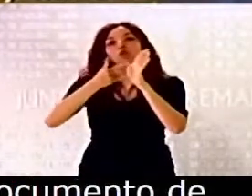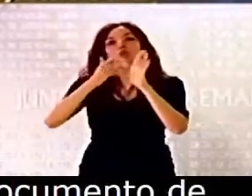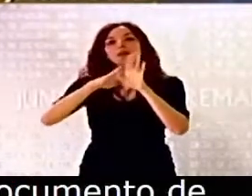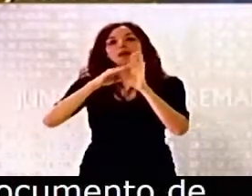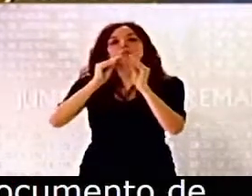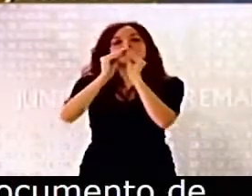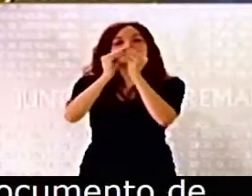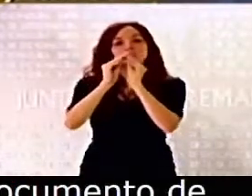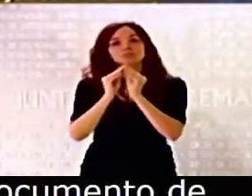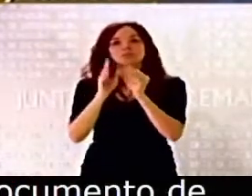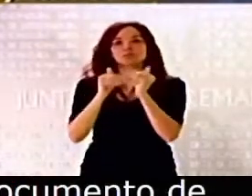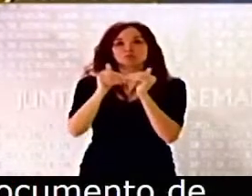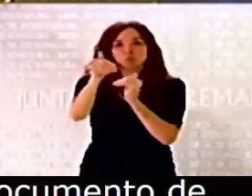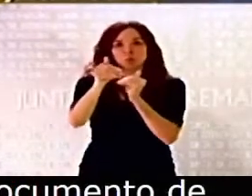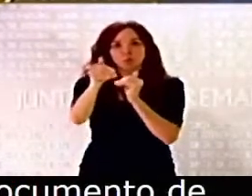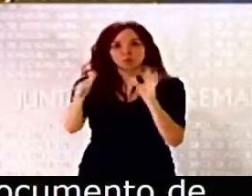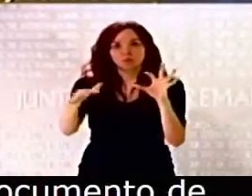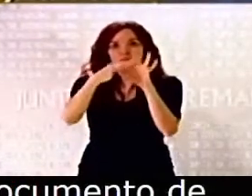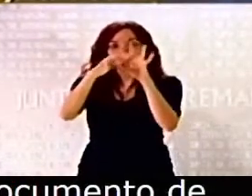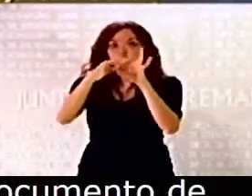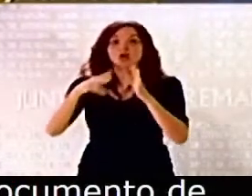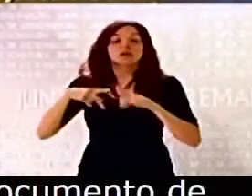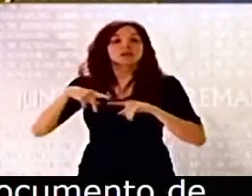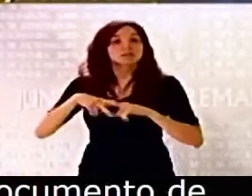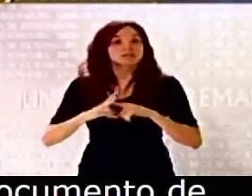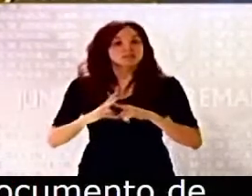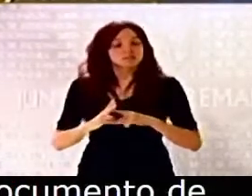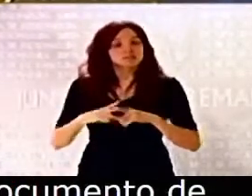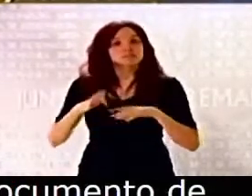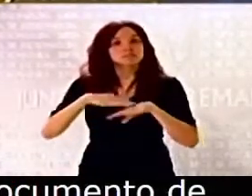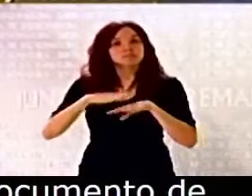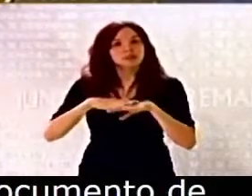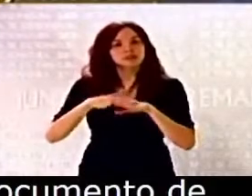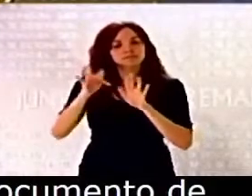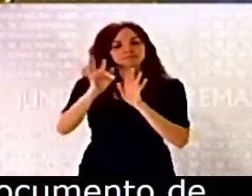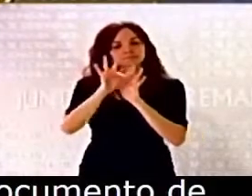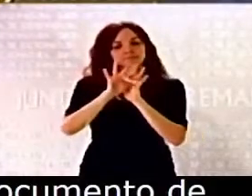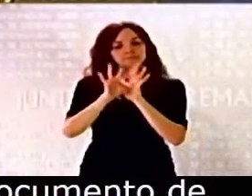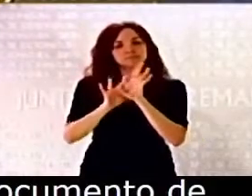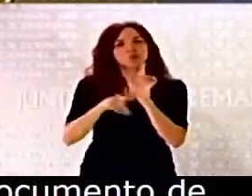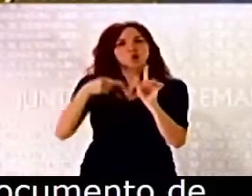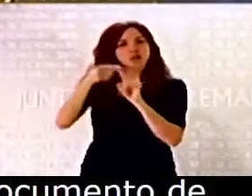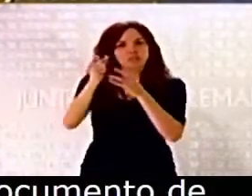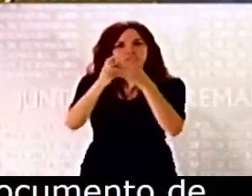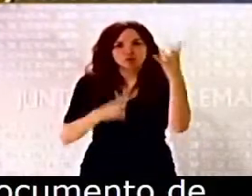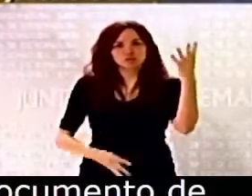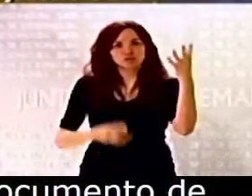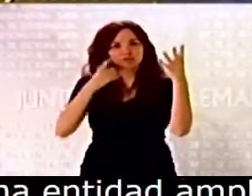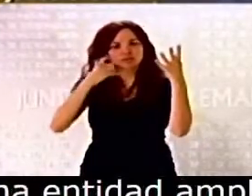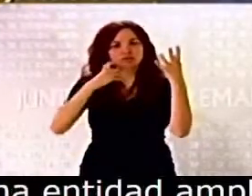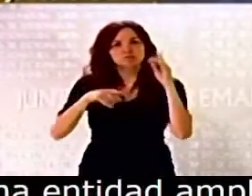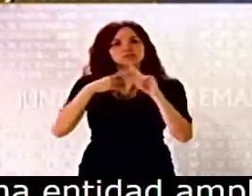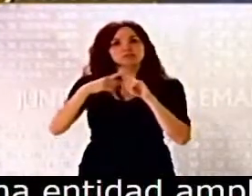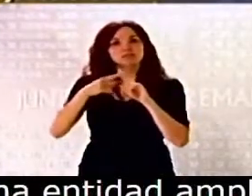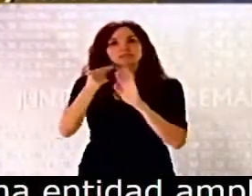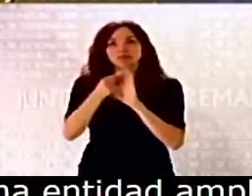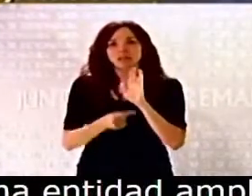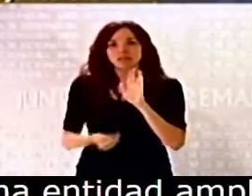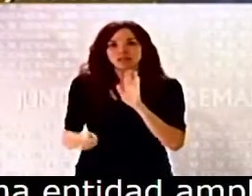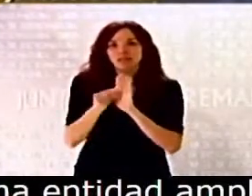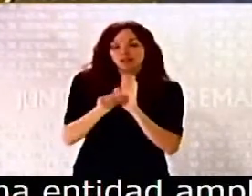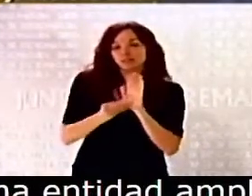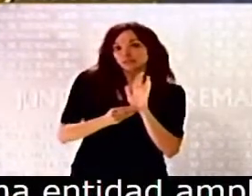futuro, se trata de un instrumento que tiene una entidad amplia por sus objetivos y por las medidas de calado que contiene